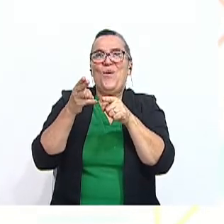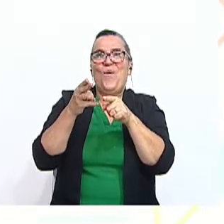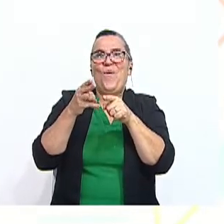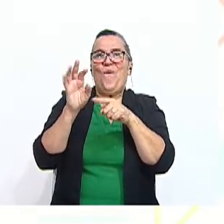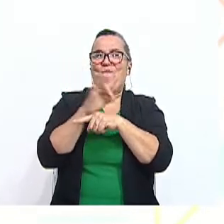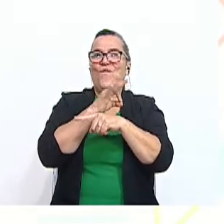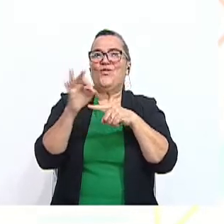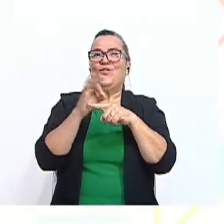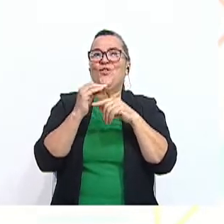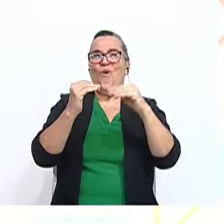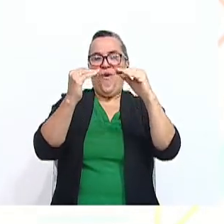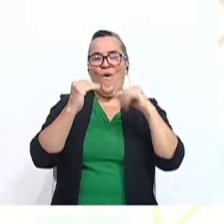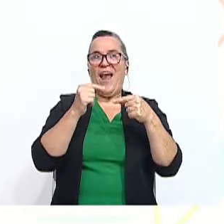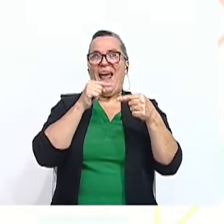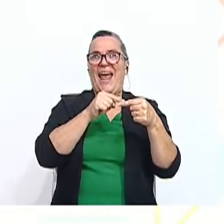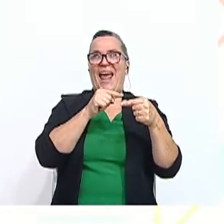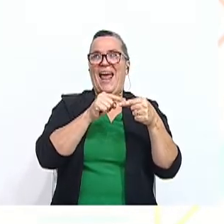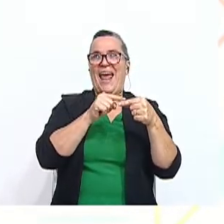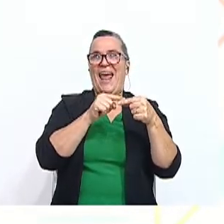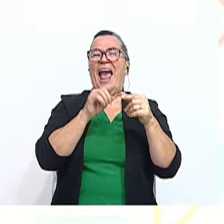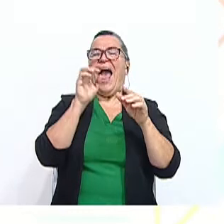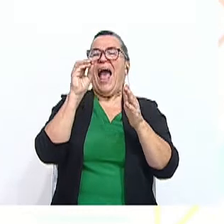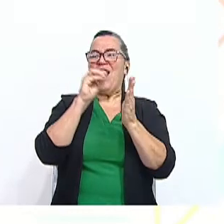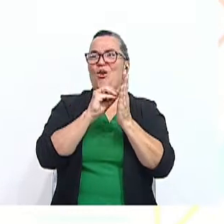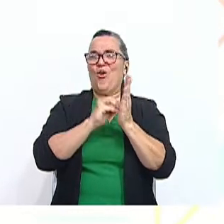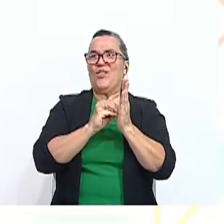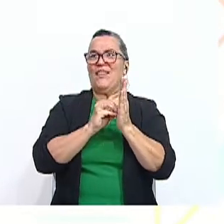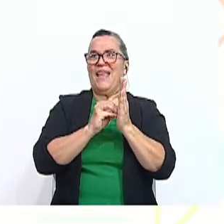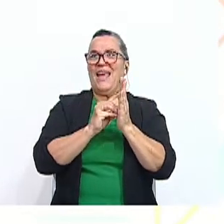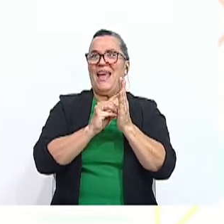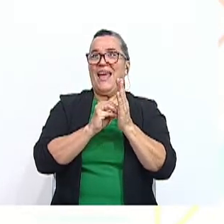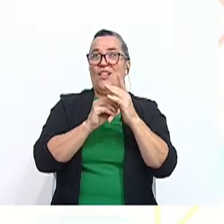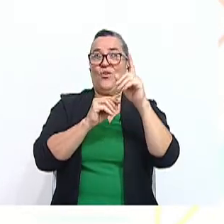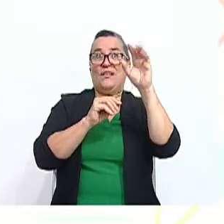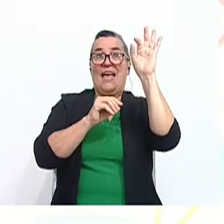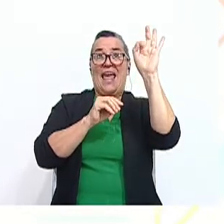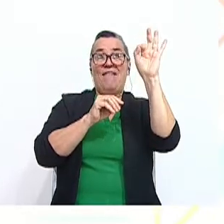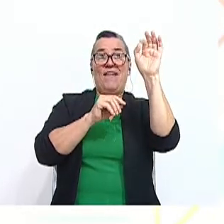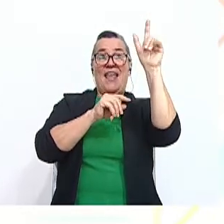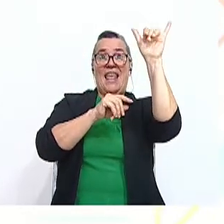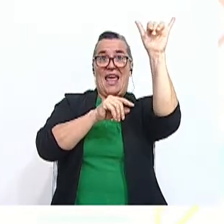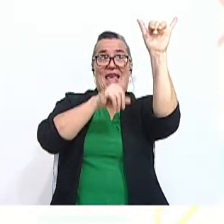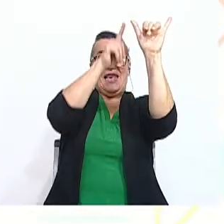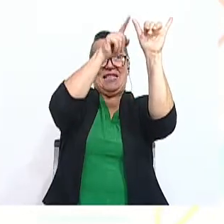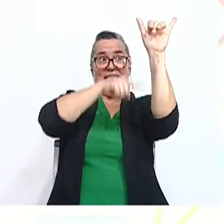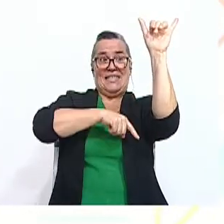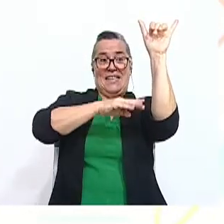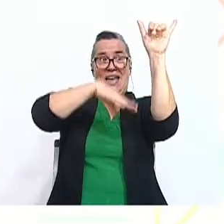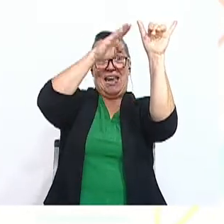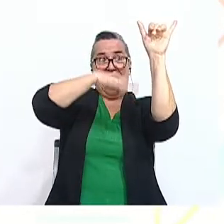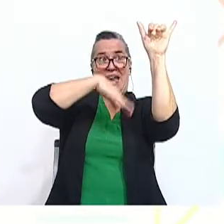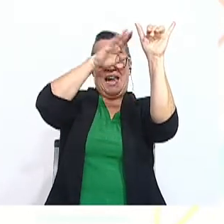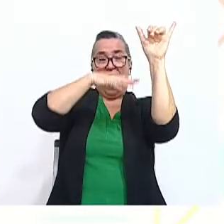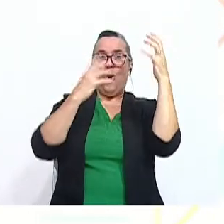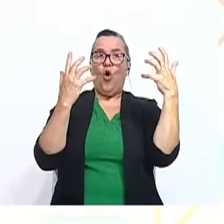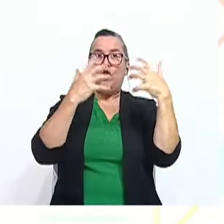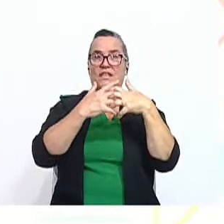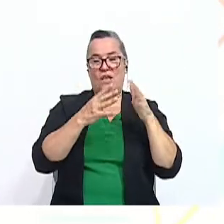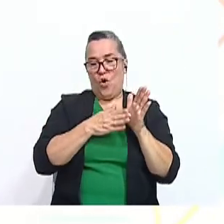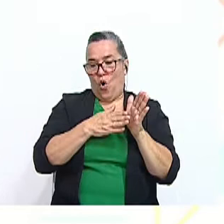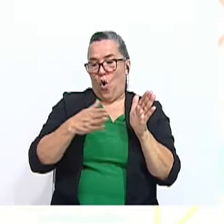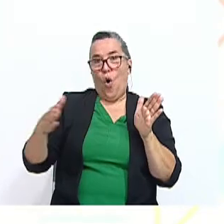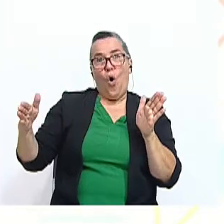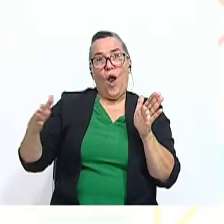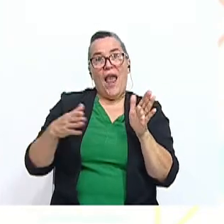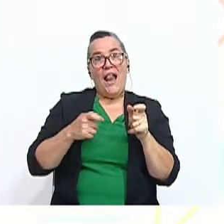la función g. Anótelo, esto es importante. El ámbito de F coincide con el dominio